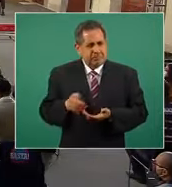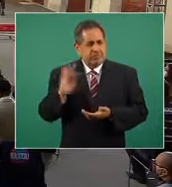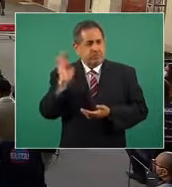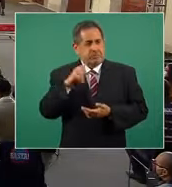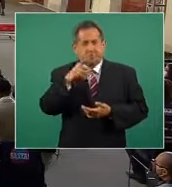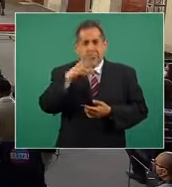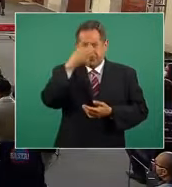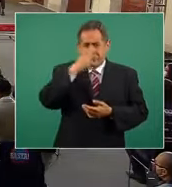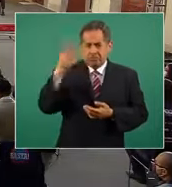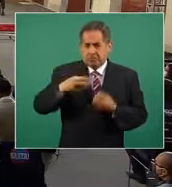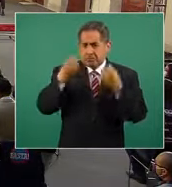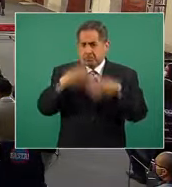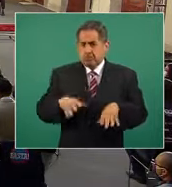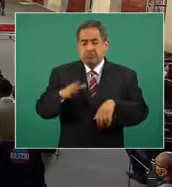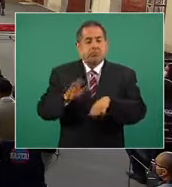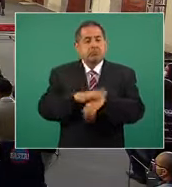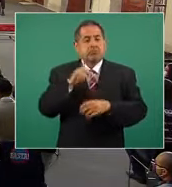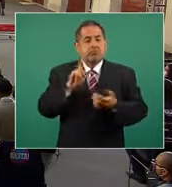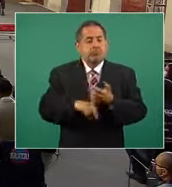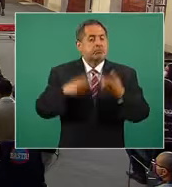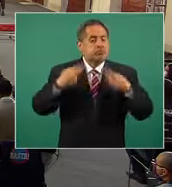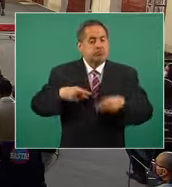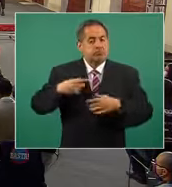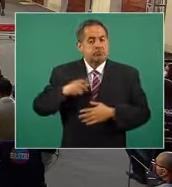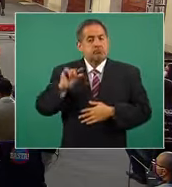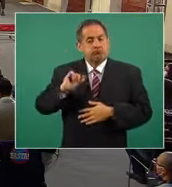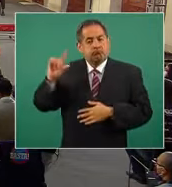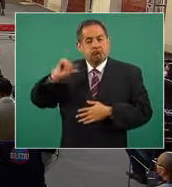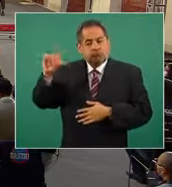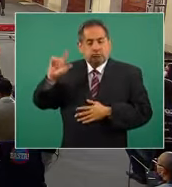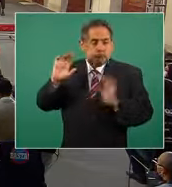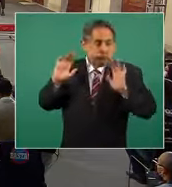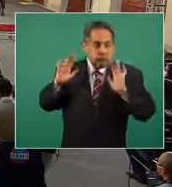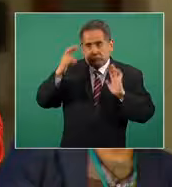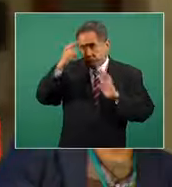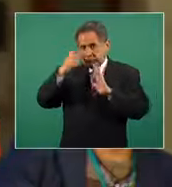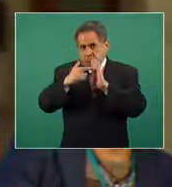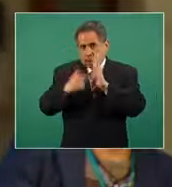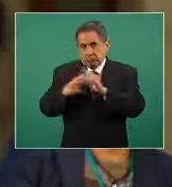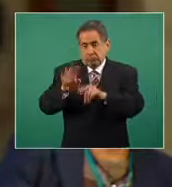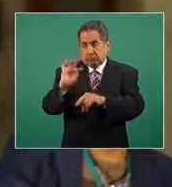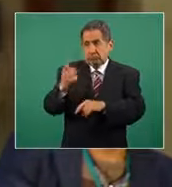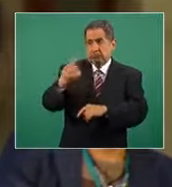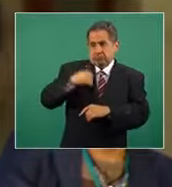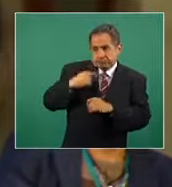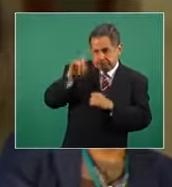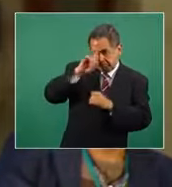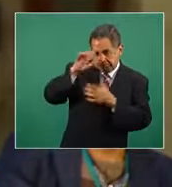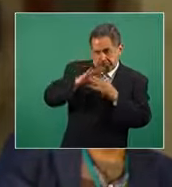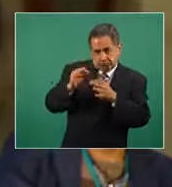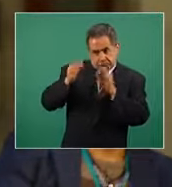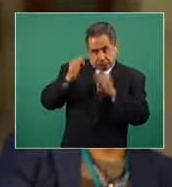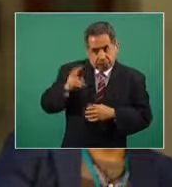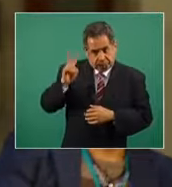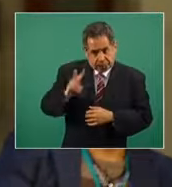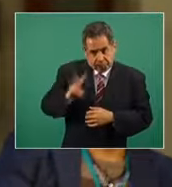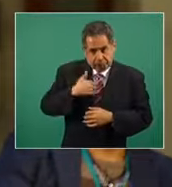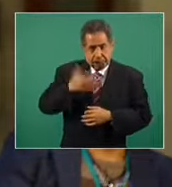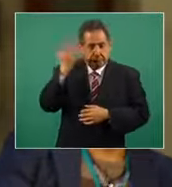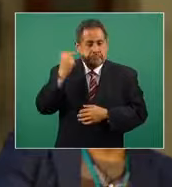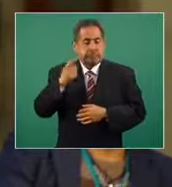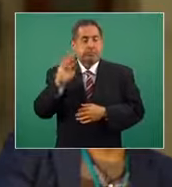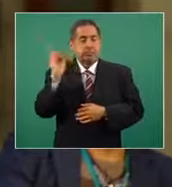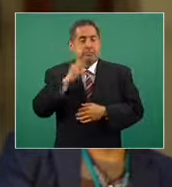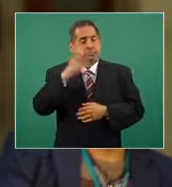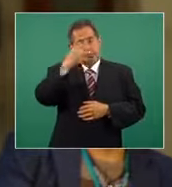visa, porque todo funcionario público, tengo entendido, no sé si el canciller me pueda desmentir o confirmar esto, podría